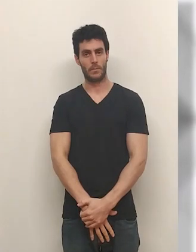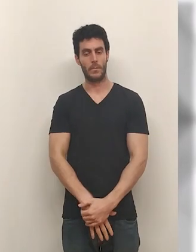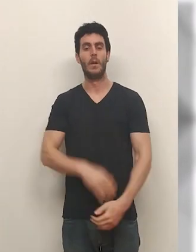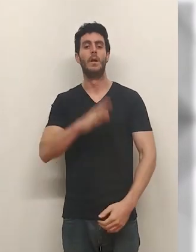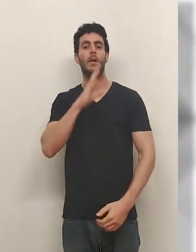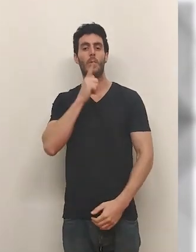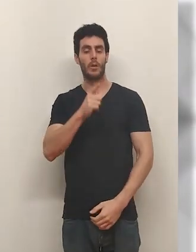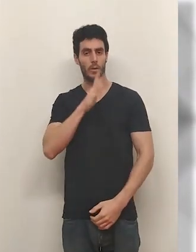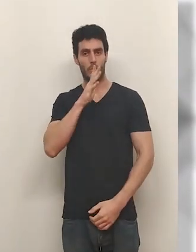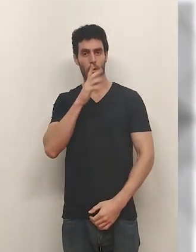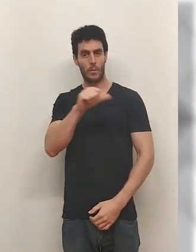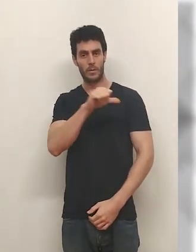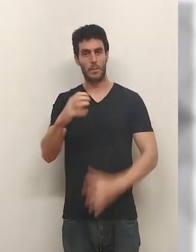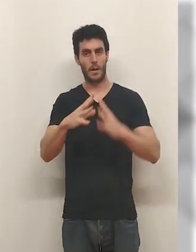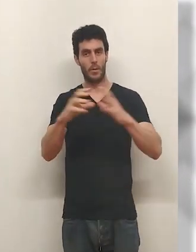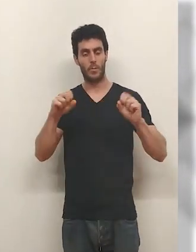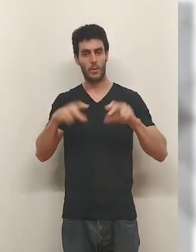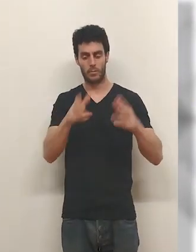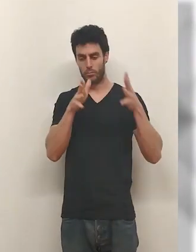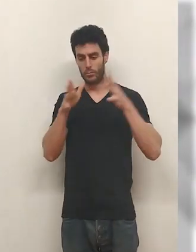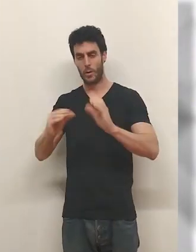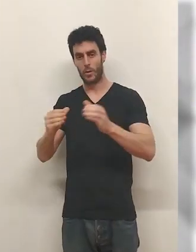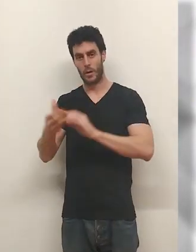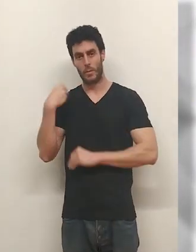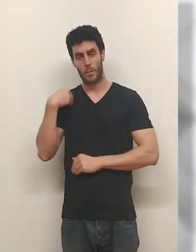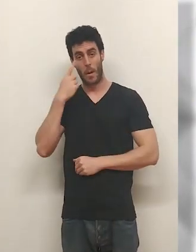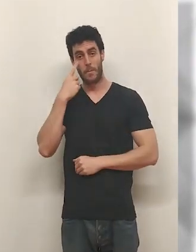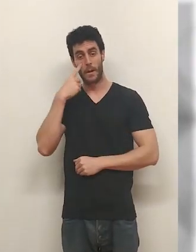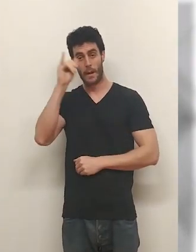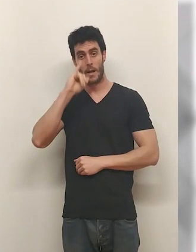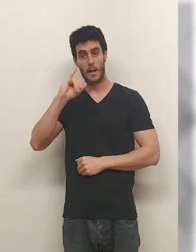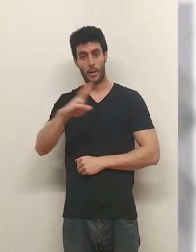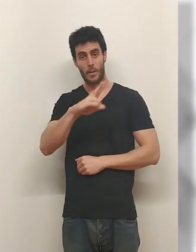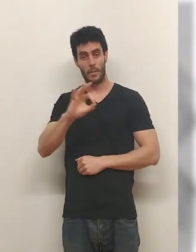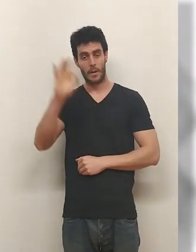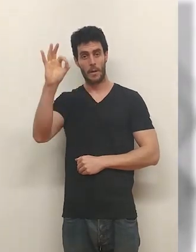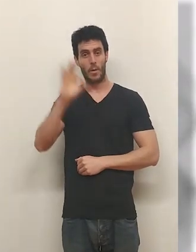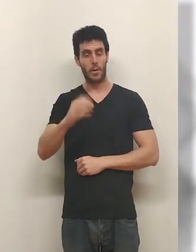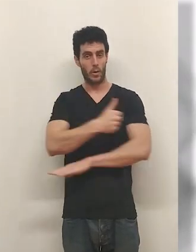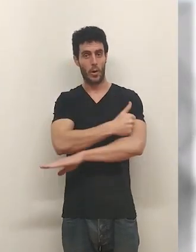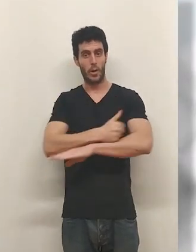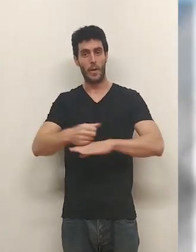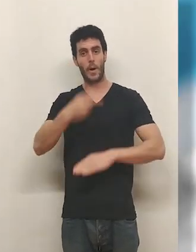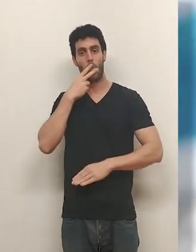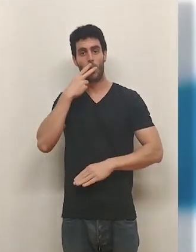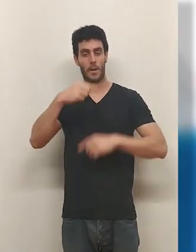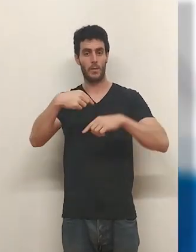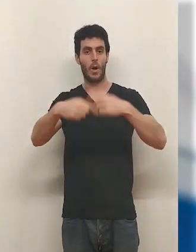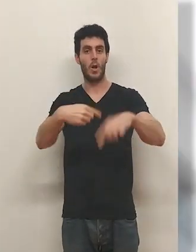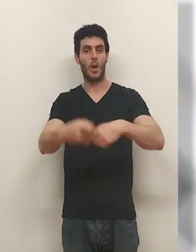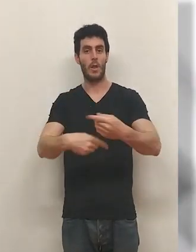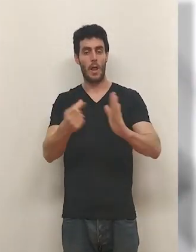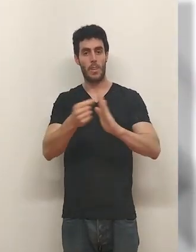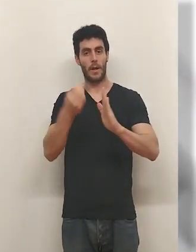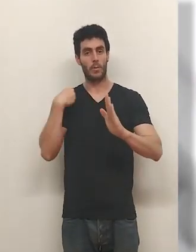De ahí que, con motivo de la Semana Sin Humo, se ponga el acento en este colectivo. Fíjense, en La Rioja, un 20% de la población fuma a diario.